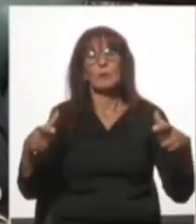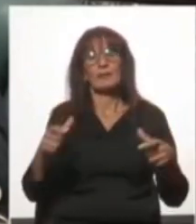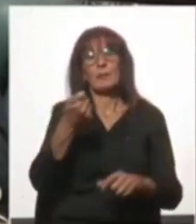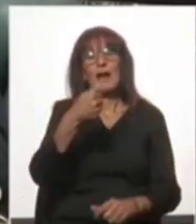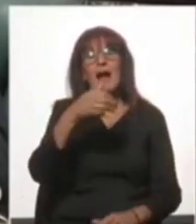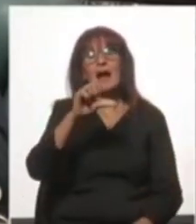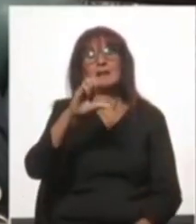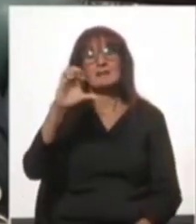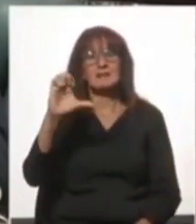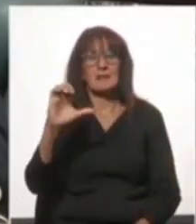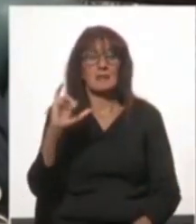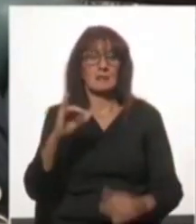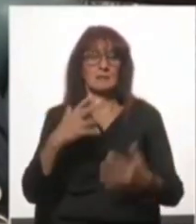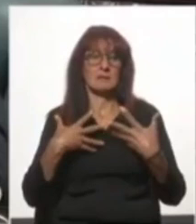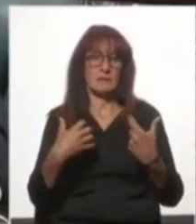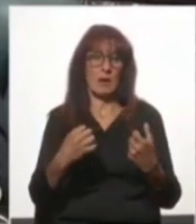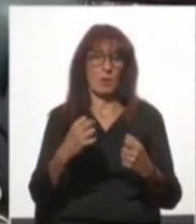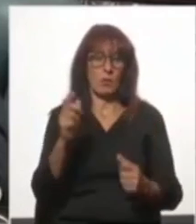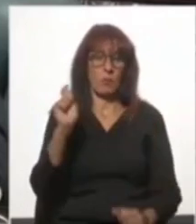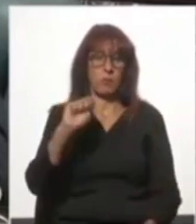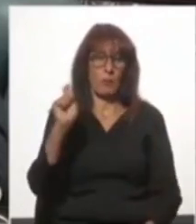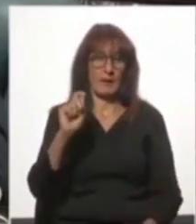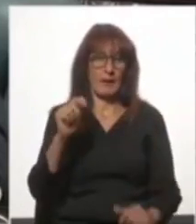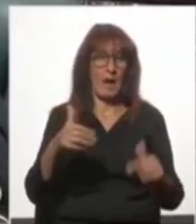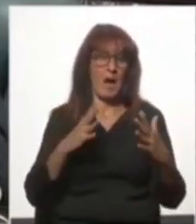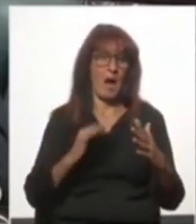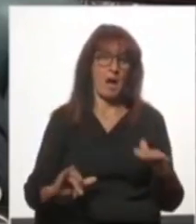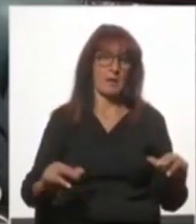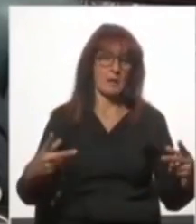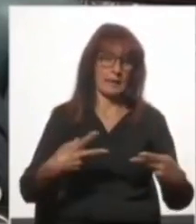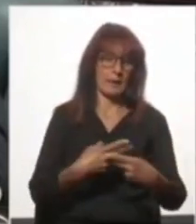y la salud pública, lo que hay es un recorte.